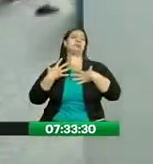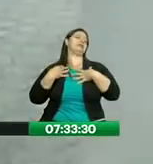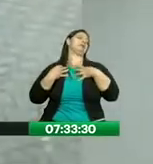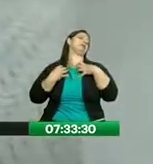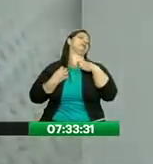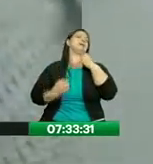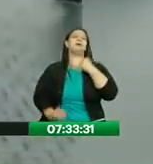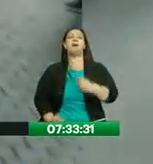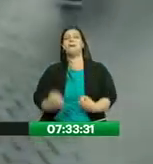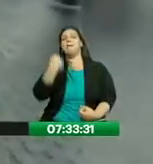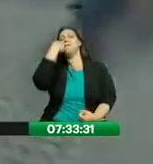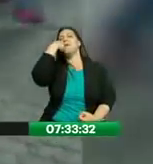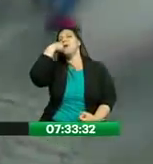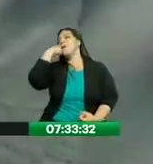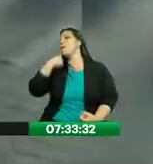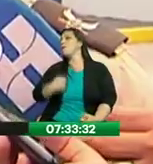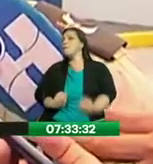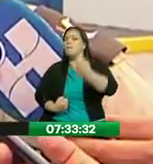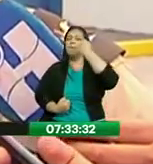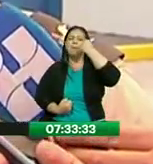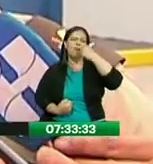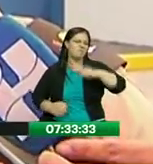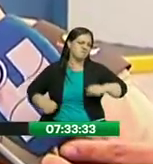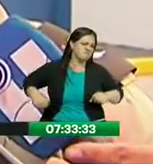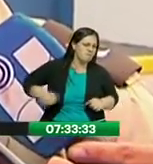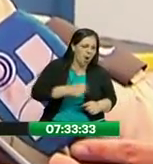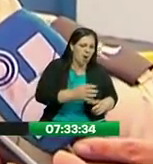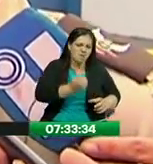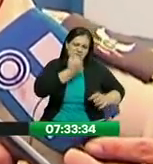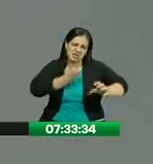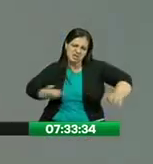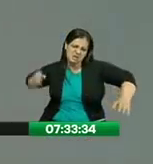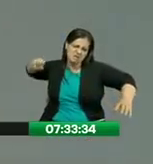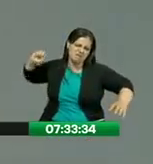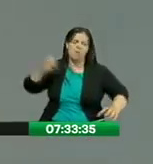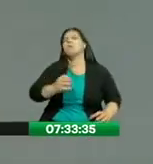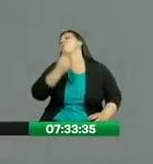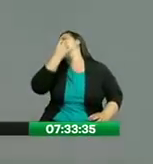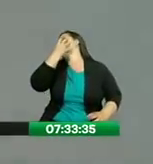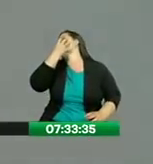me golpearon, me patearon, me tiraron piedras, palos.